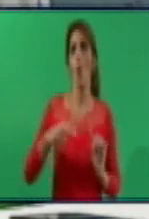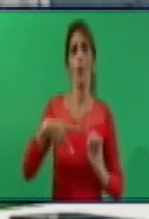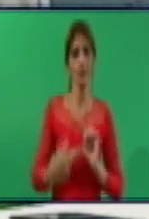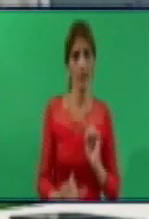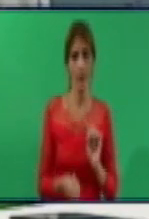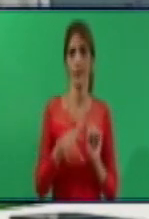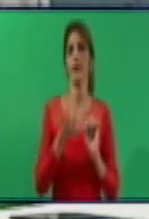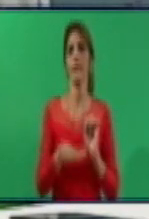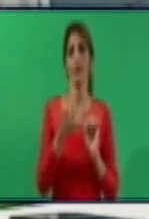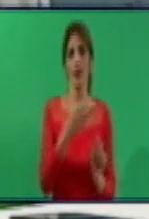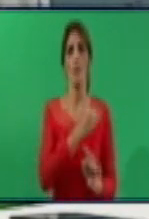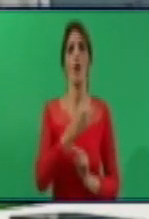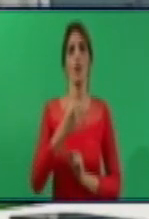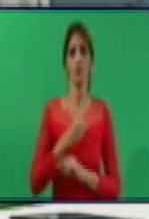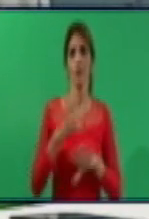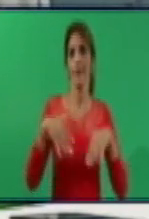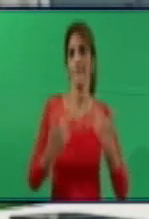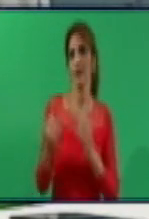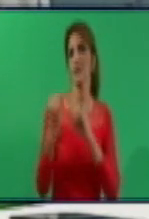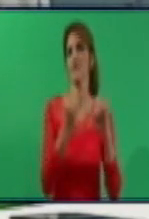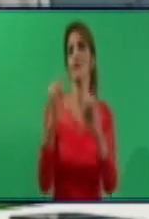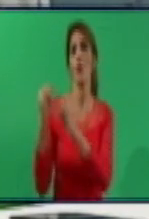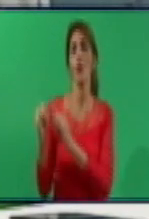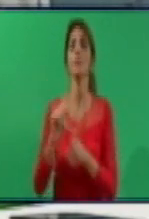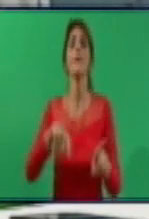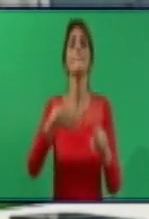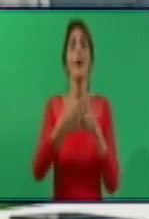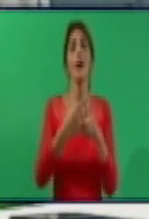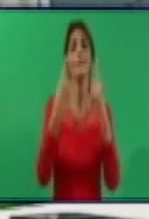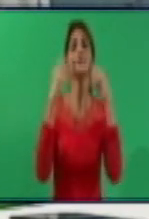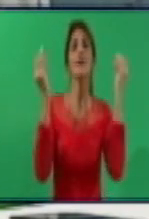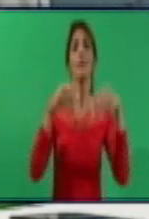información oportuna de cómo ha avanzado el territorio y qué panorámica.